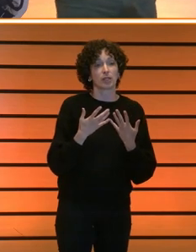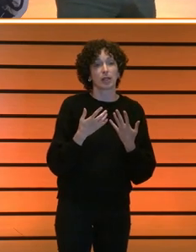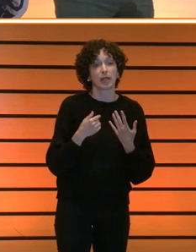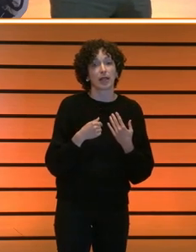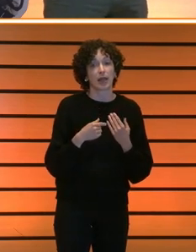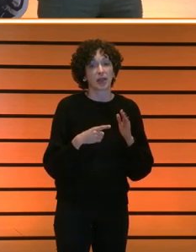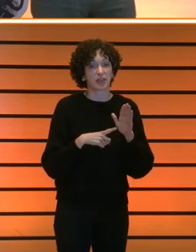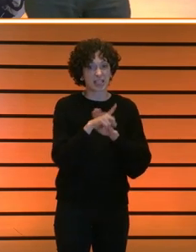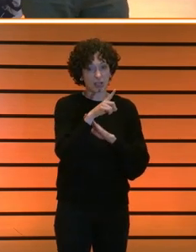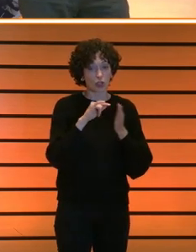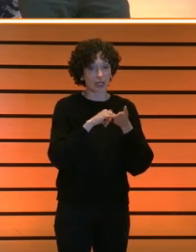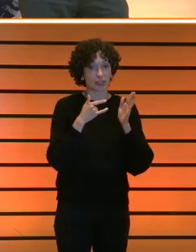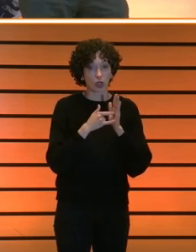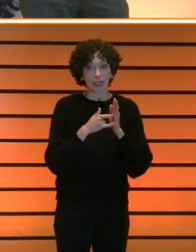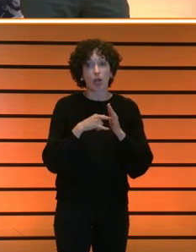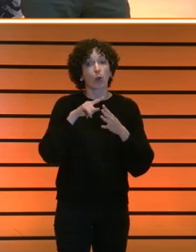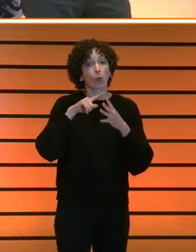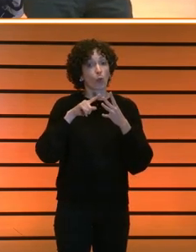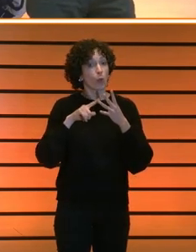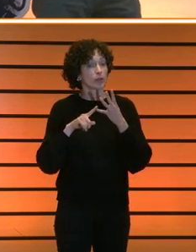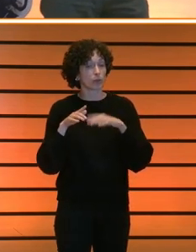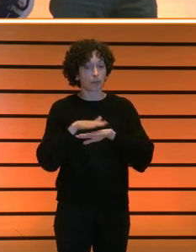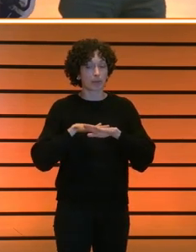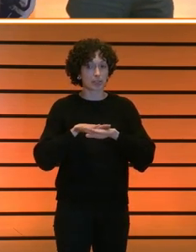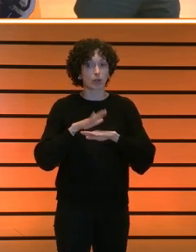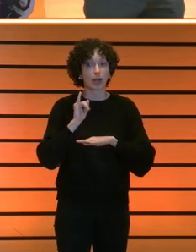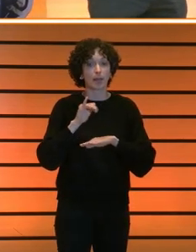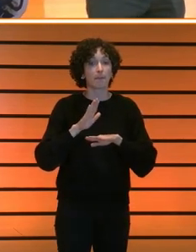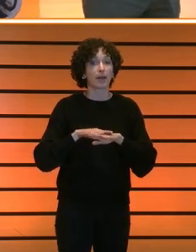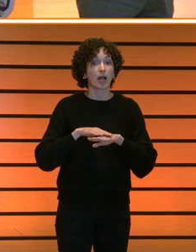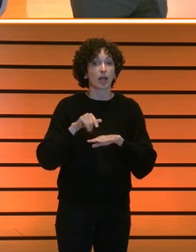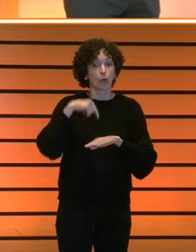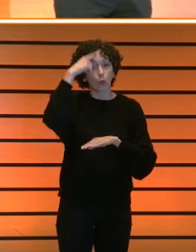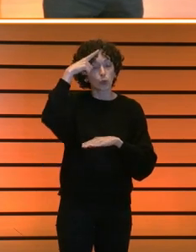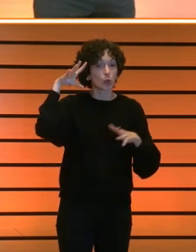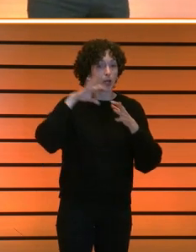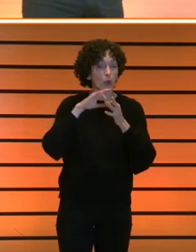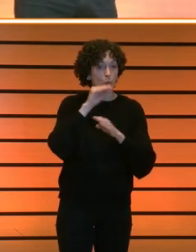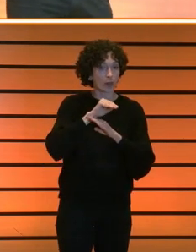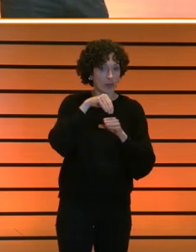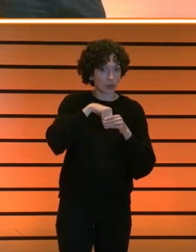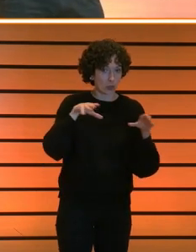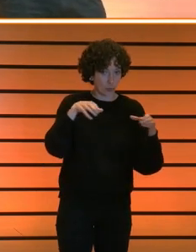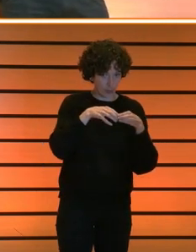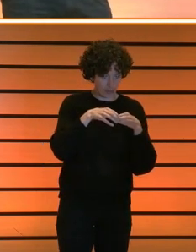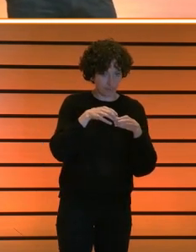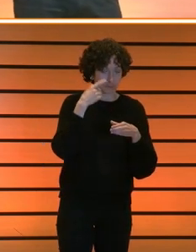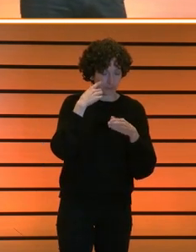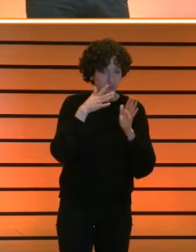de desarrollo de tecnología para una cultura de cuidados en la comunidad que son las que os voy a contar